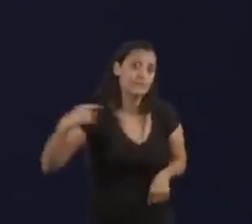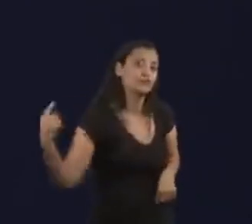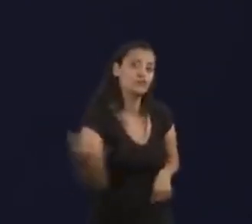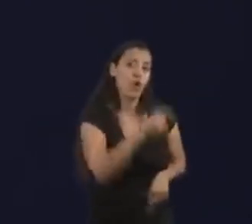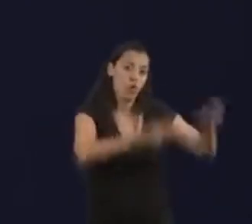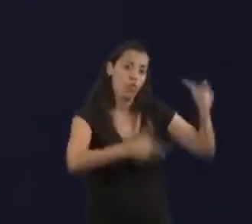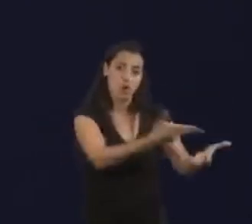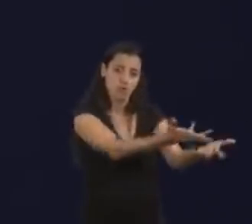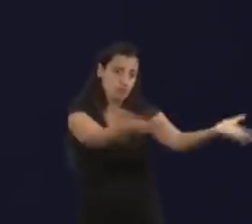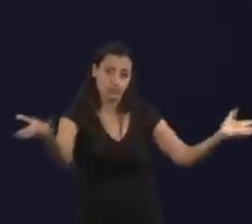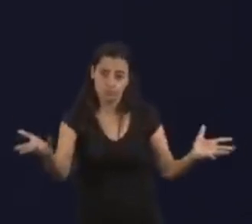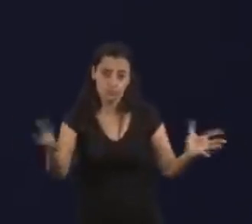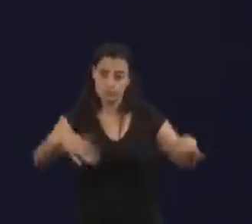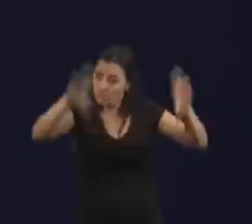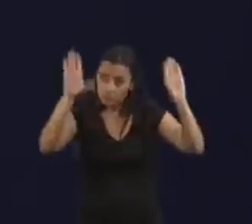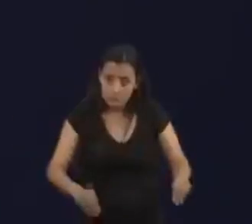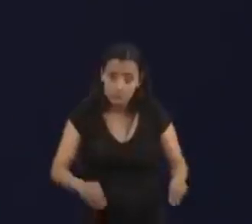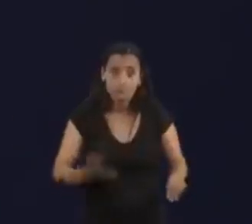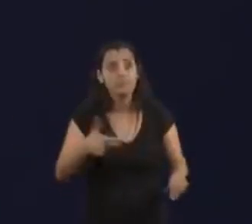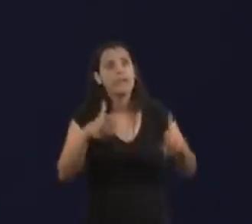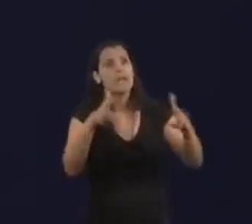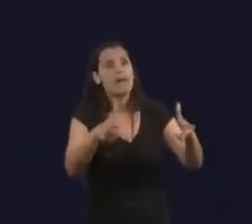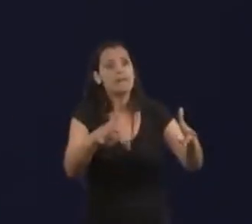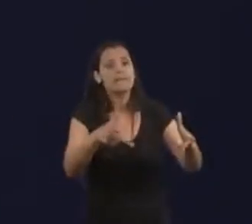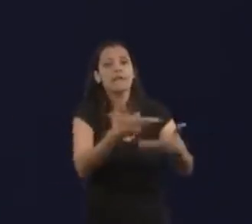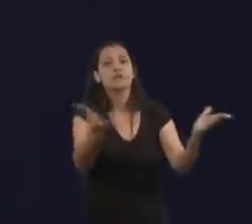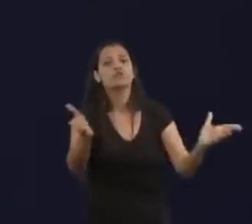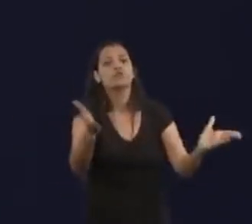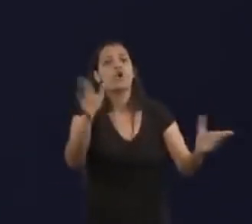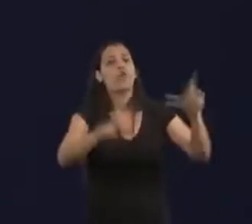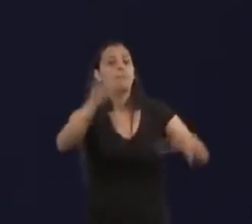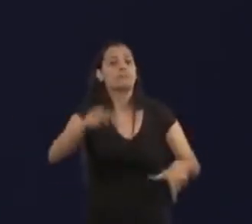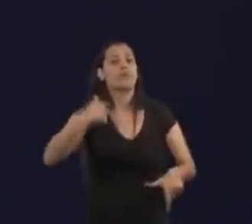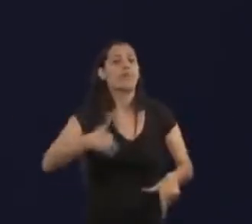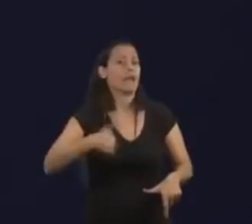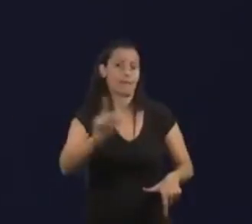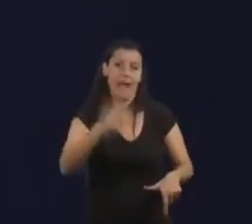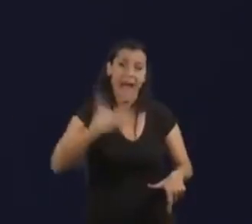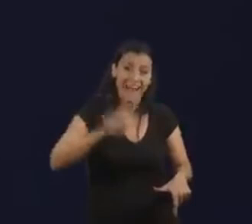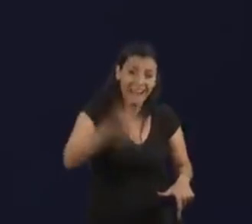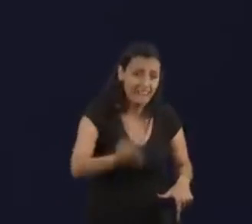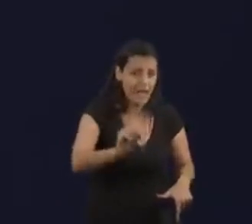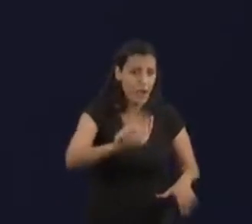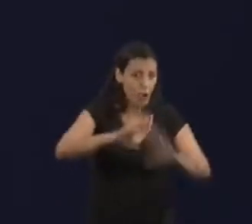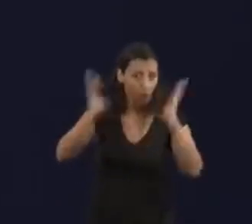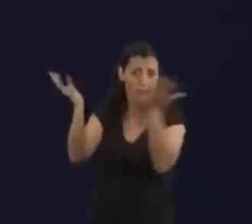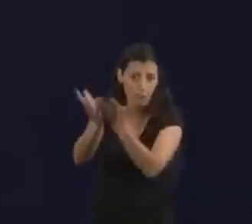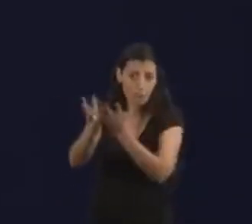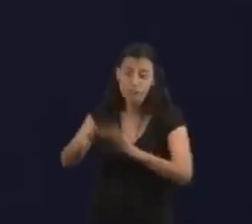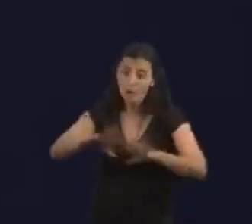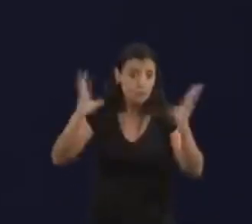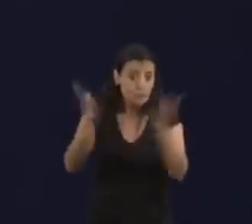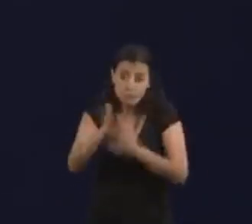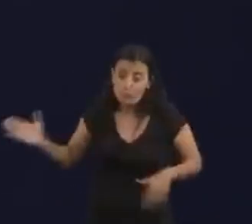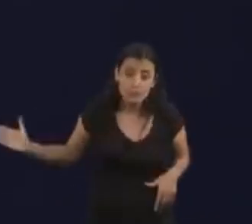ciudadanos a todos los no iba a decir a todos los argentinos a todos los ciudadanos del mundo a que efectivamente rechacemos